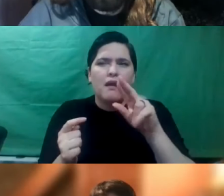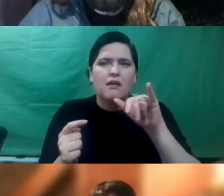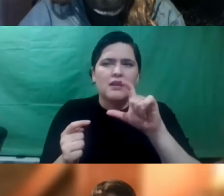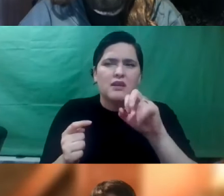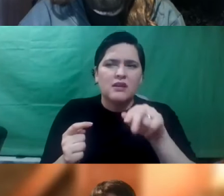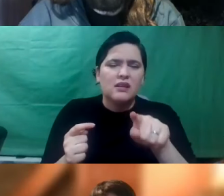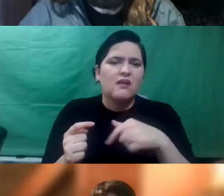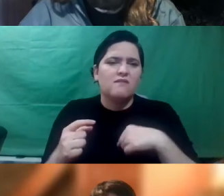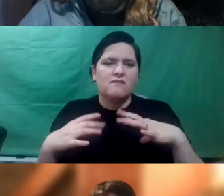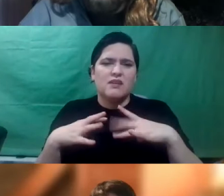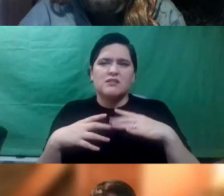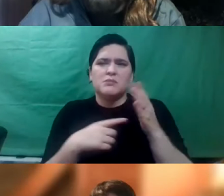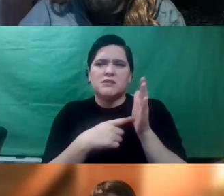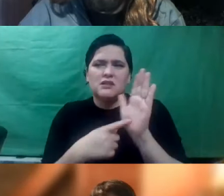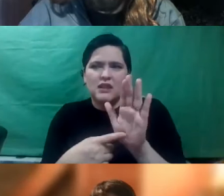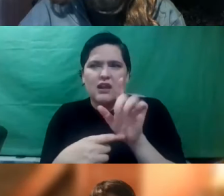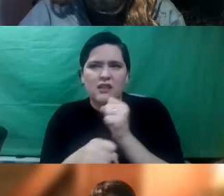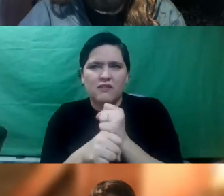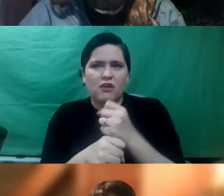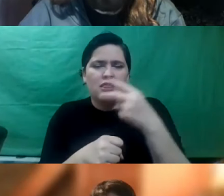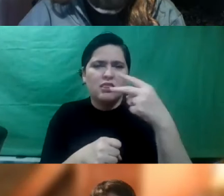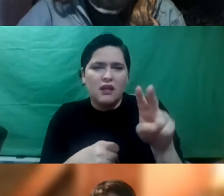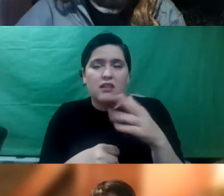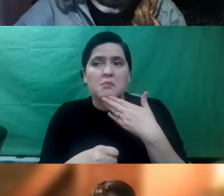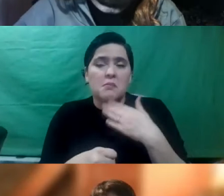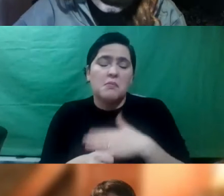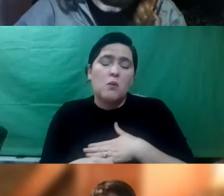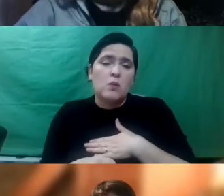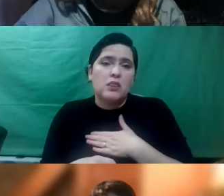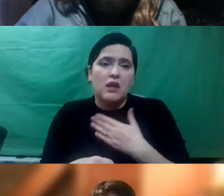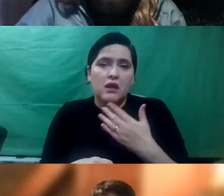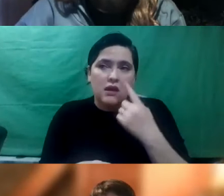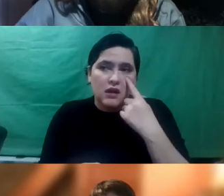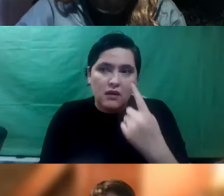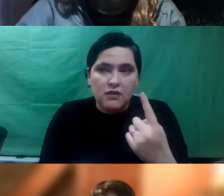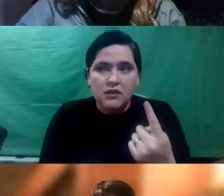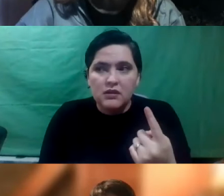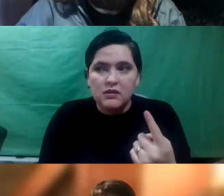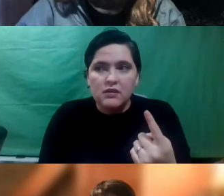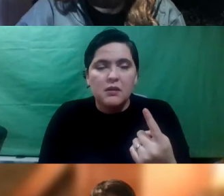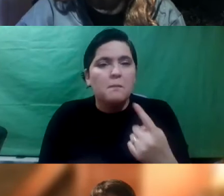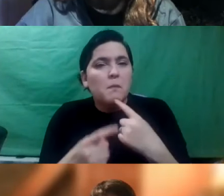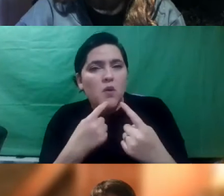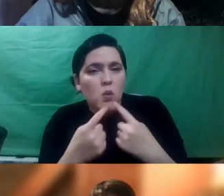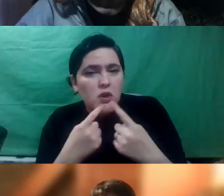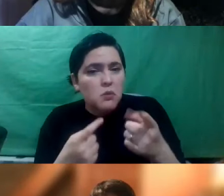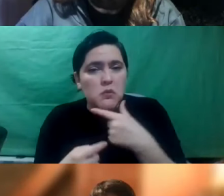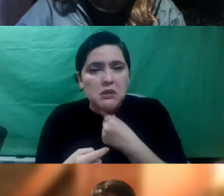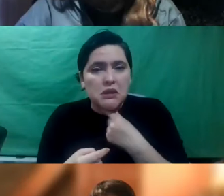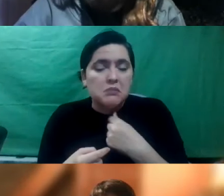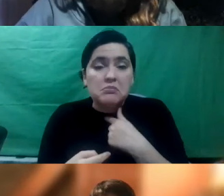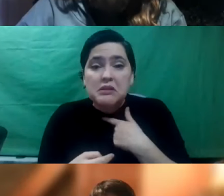presentara su trabajo acá, así que le encantaría también si ustedes pueden hacerle preguntas en el caso que les